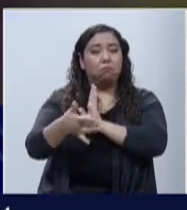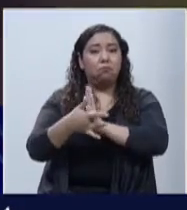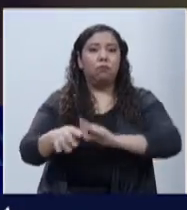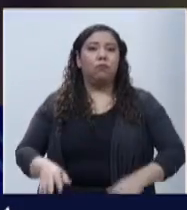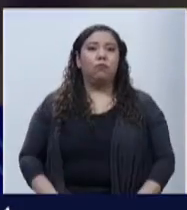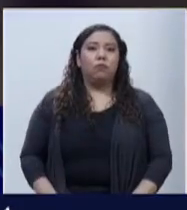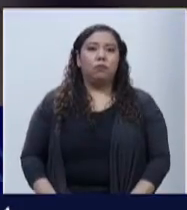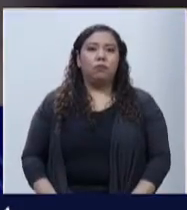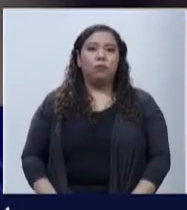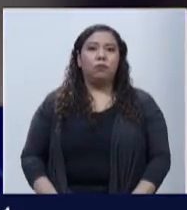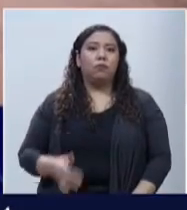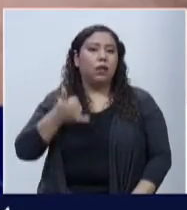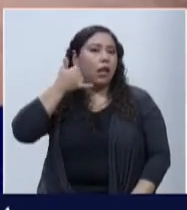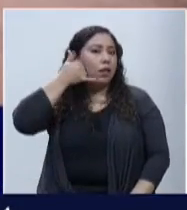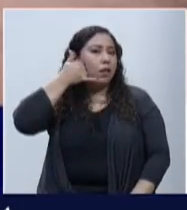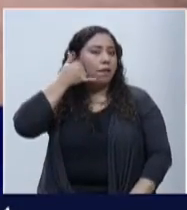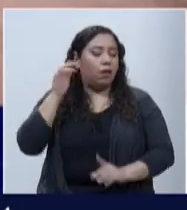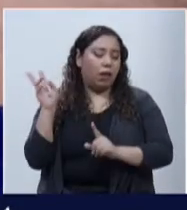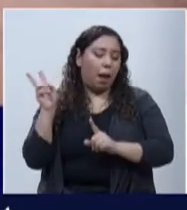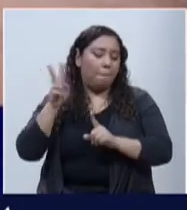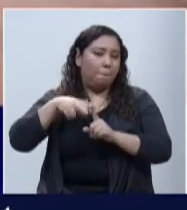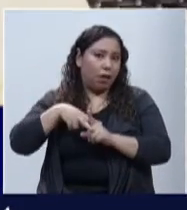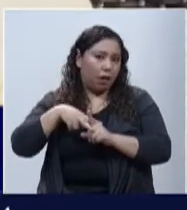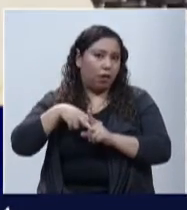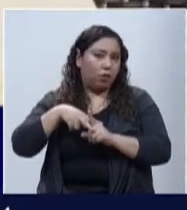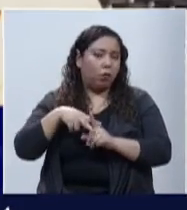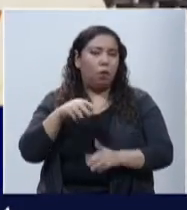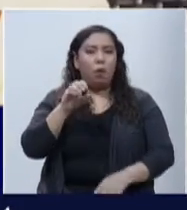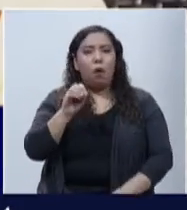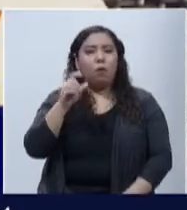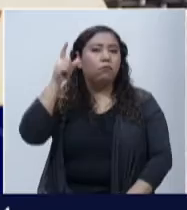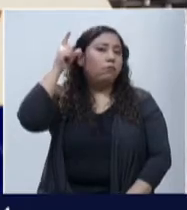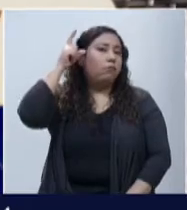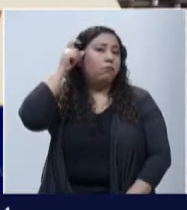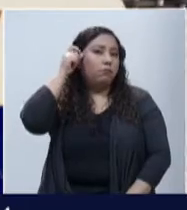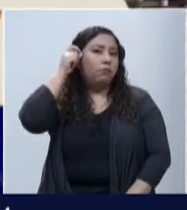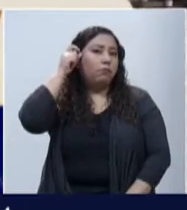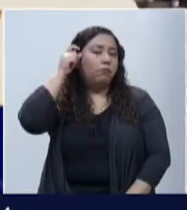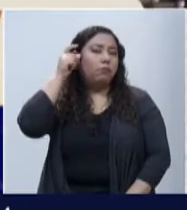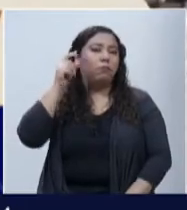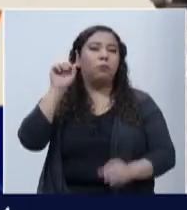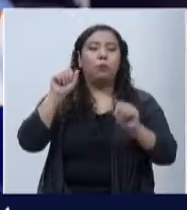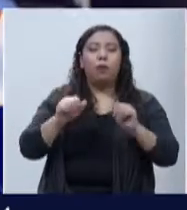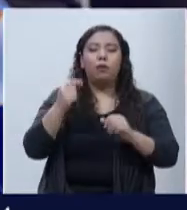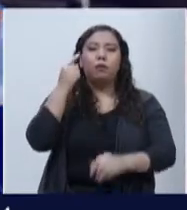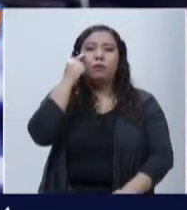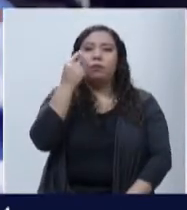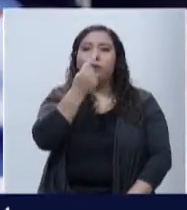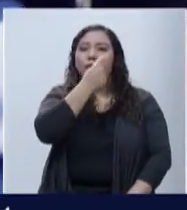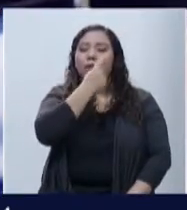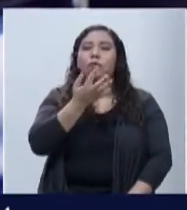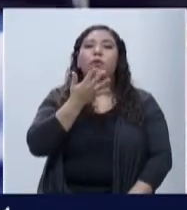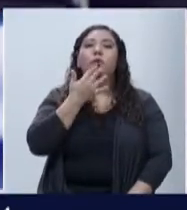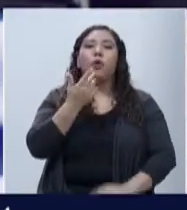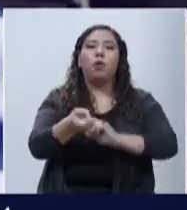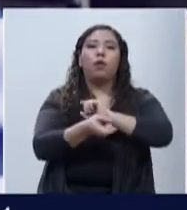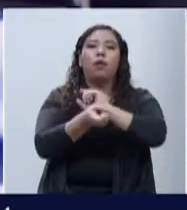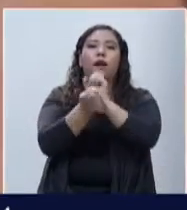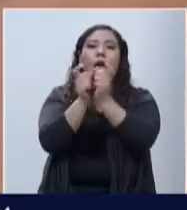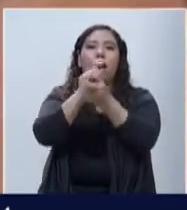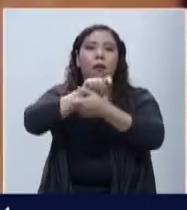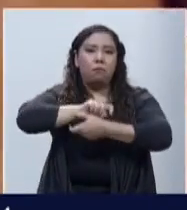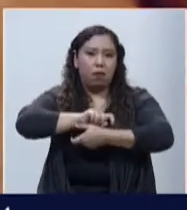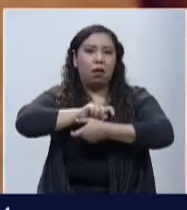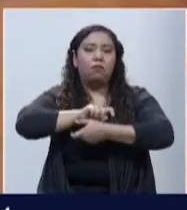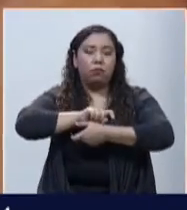aplicación para dispositivos móviles o con tan sólo presionar un botón incorporado permiten cambiar el tinte de las lentes e incluso tienen un modo automático